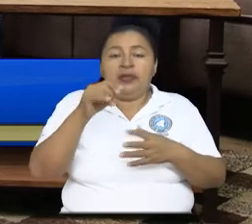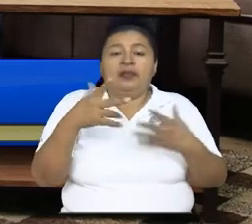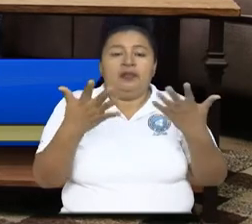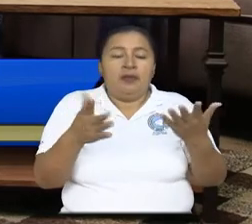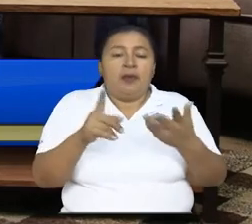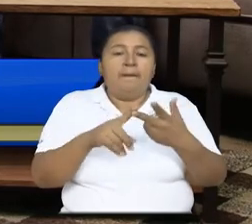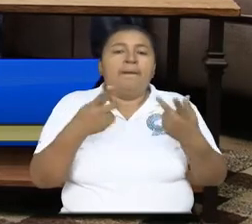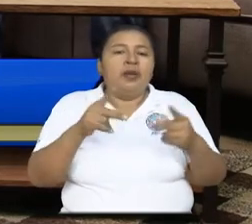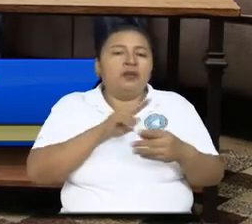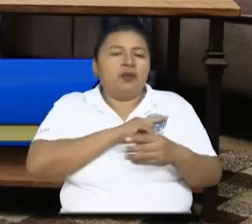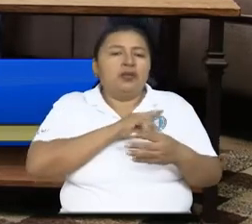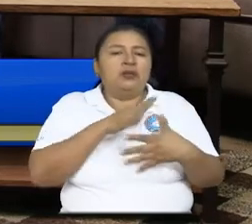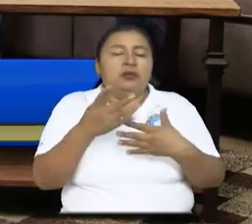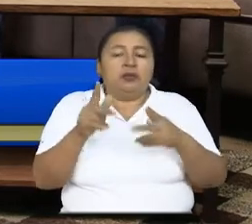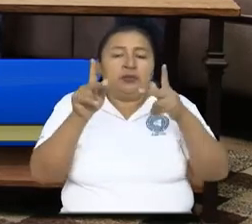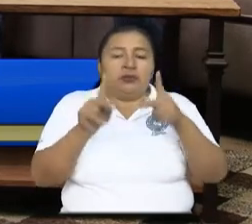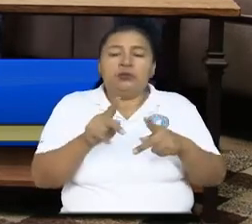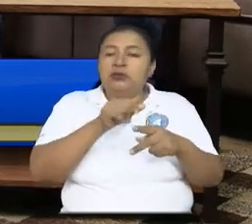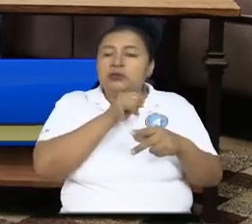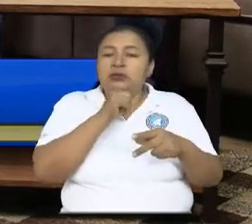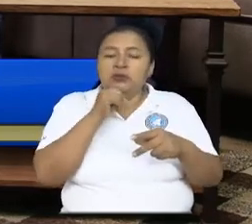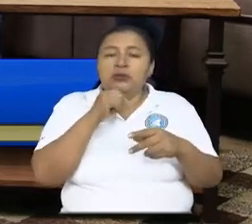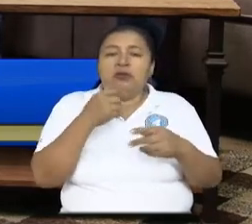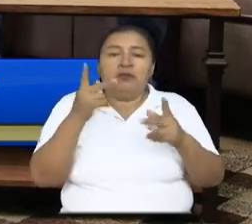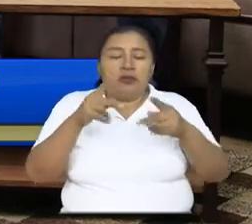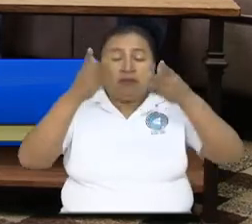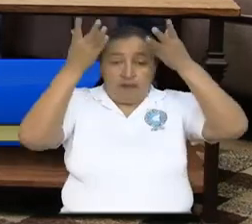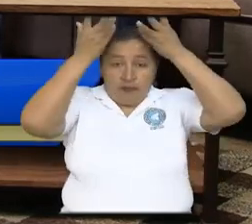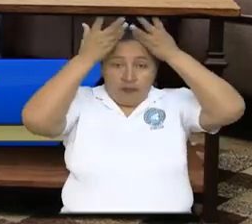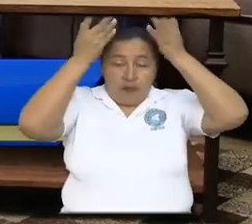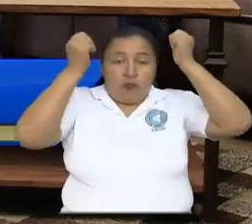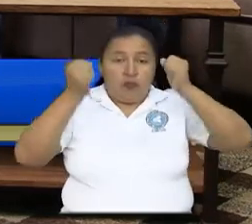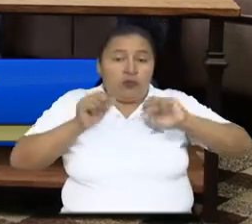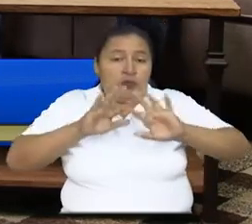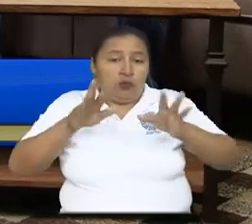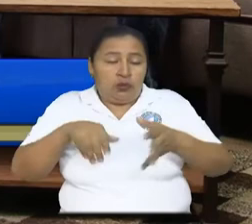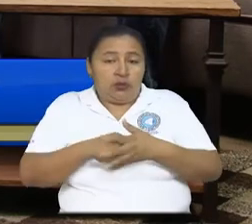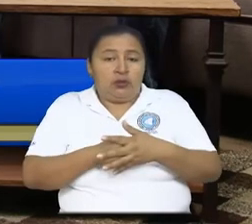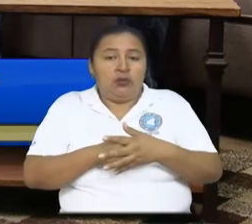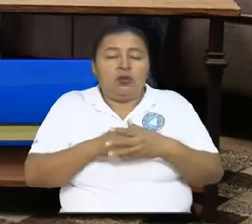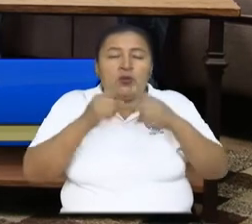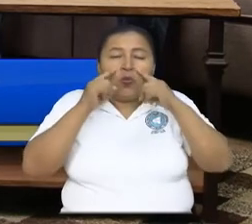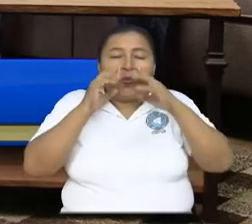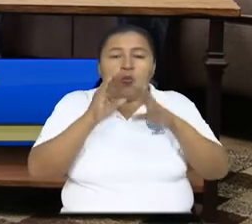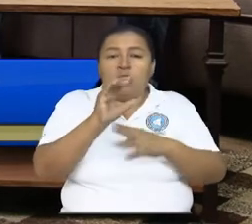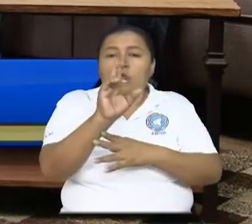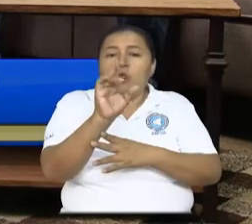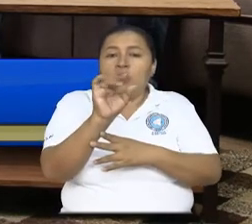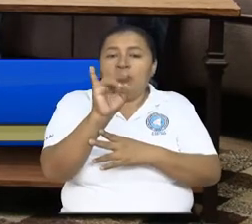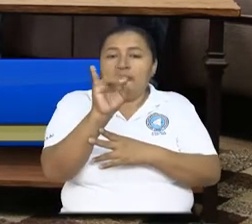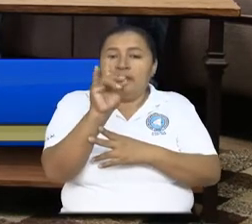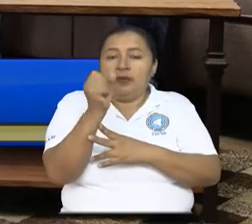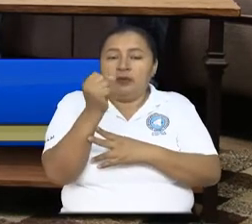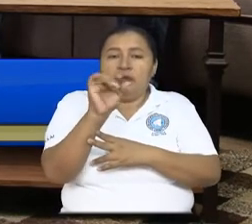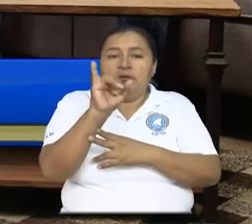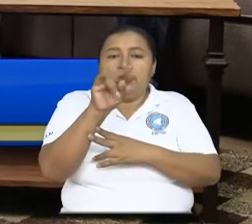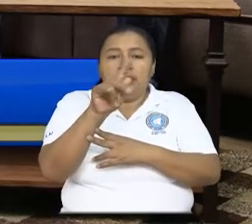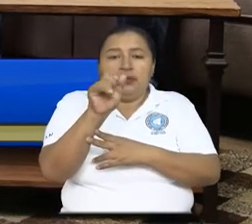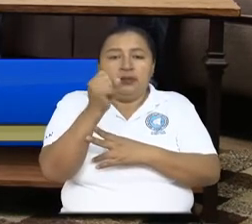preparación para los hermanos enfermeros y enfermeras en cuidados intensivos por ejemplo